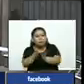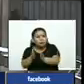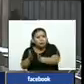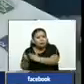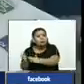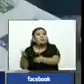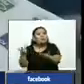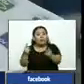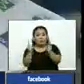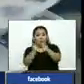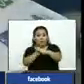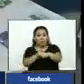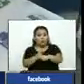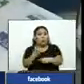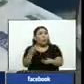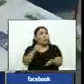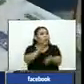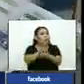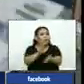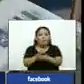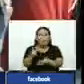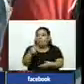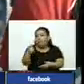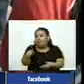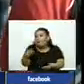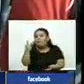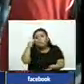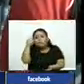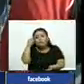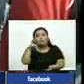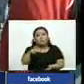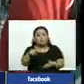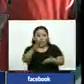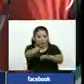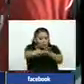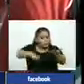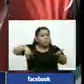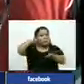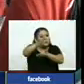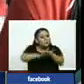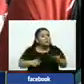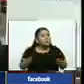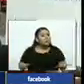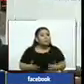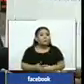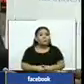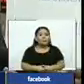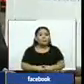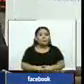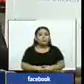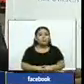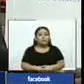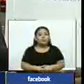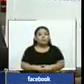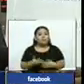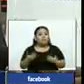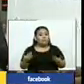tiene que hacer, tampoco los gastos que implica al momento de imprimir las papeletas. Algunos